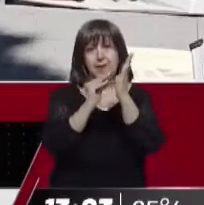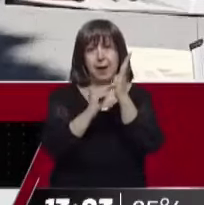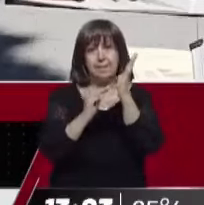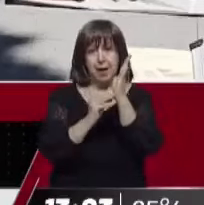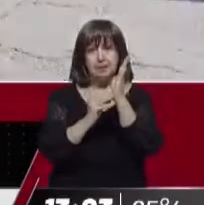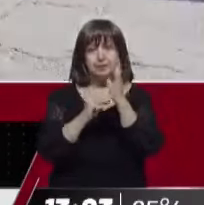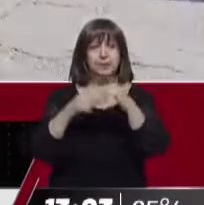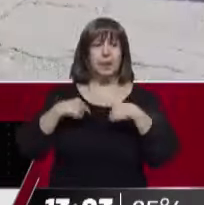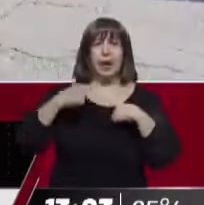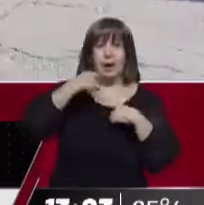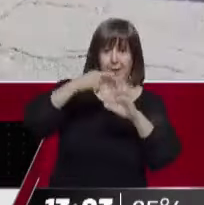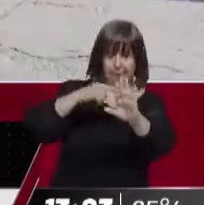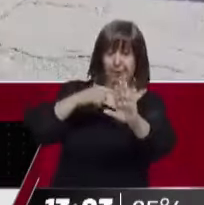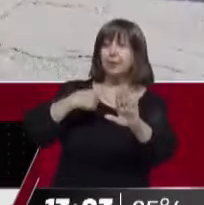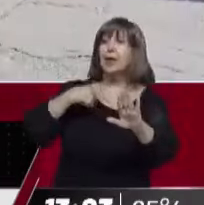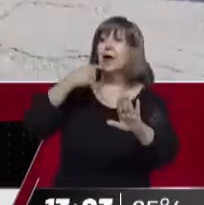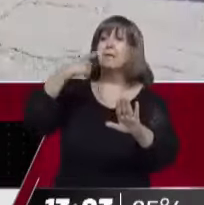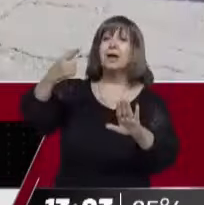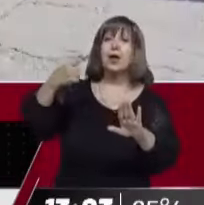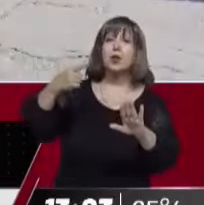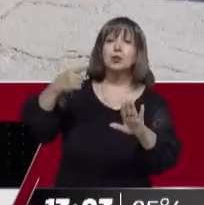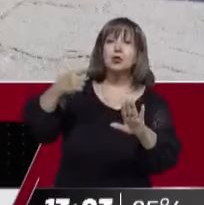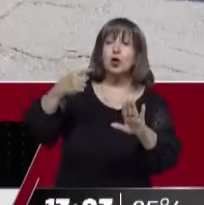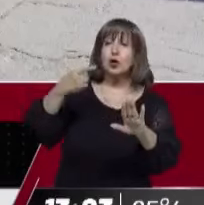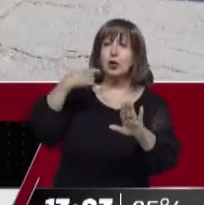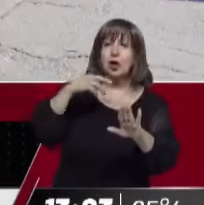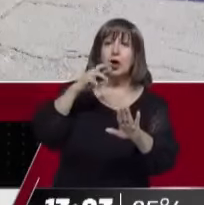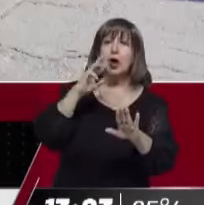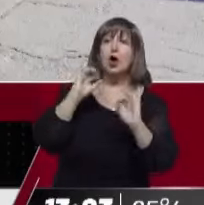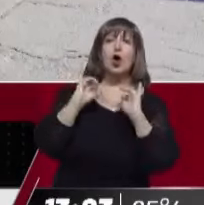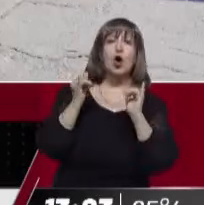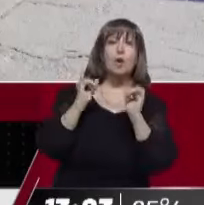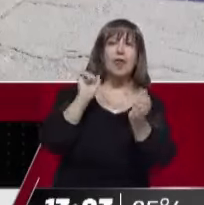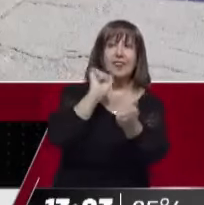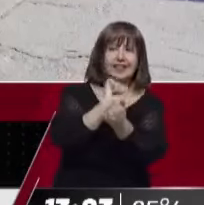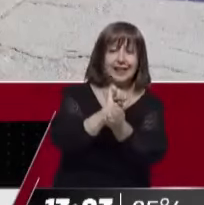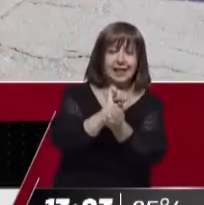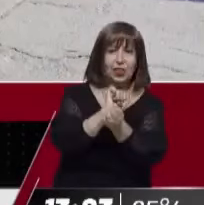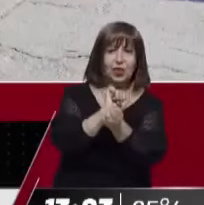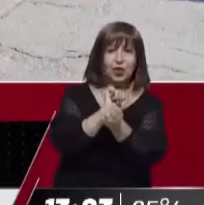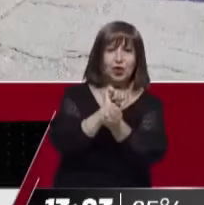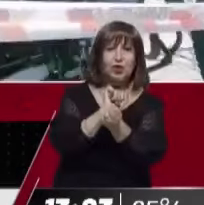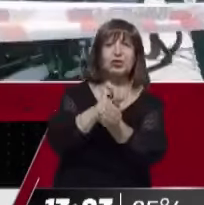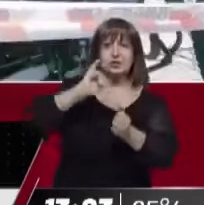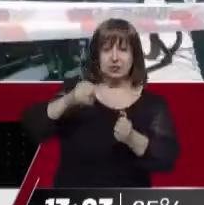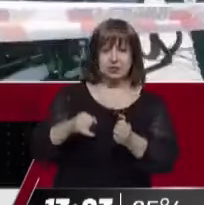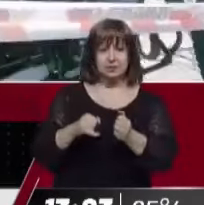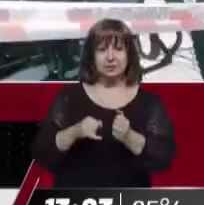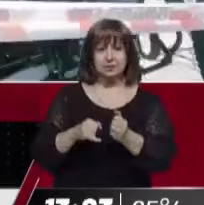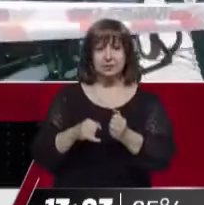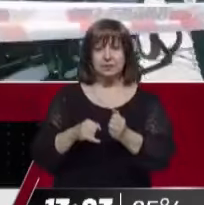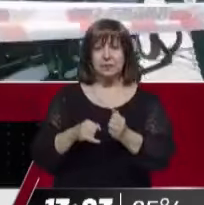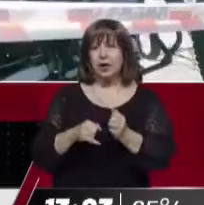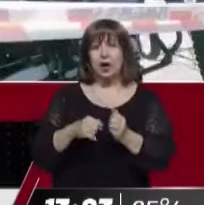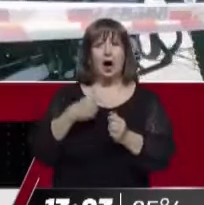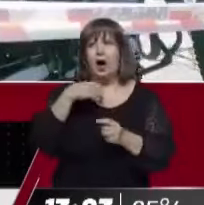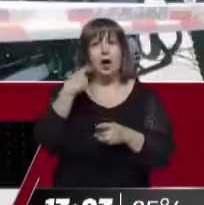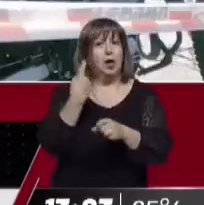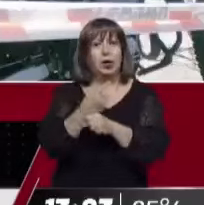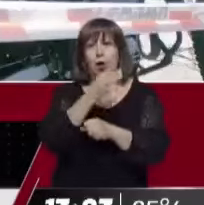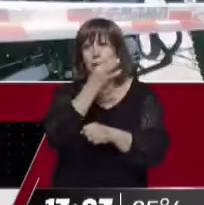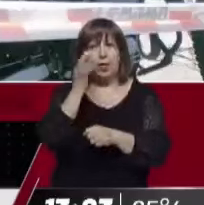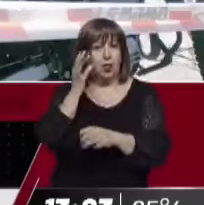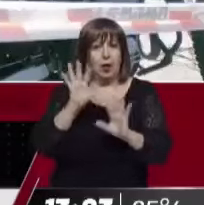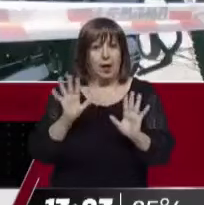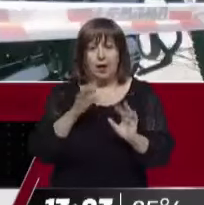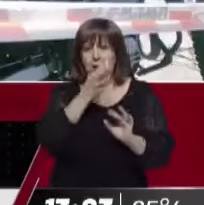la banda. Una preguntita, el chico que iba en la camioneta, ¿ya está detenido? Sí, pero no puedo hablar. Dos en total. Lo que nos